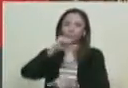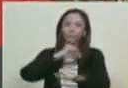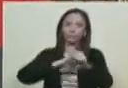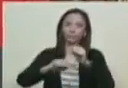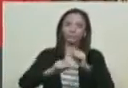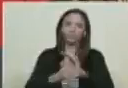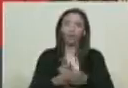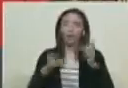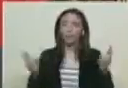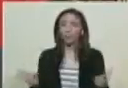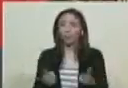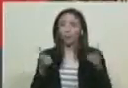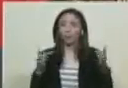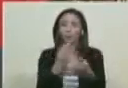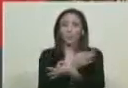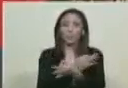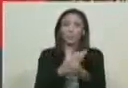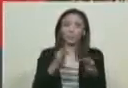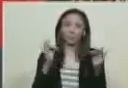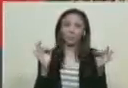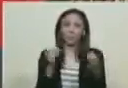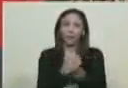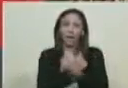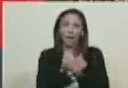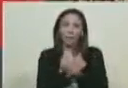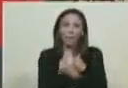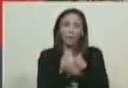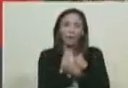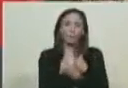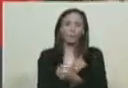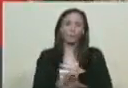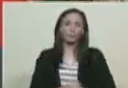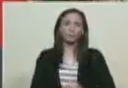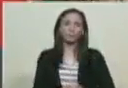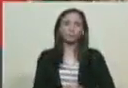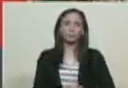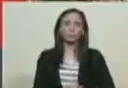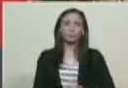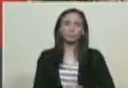más grande victoria que jamás se haya visto en Venezuela.